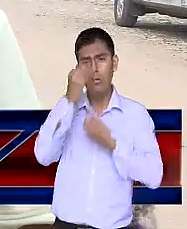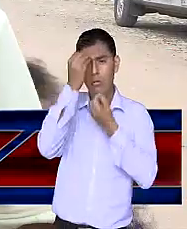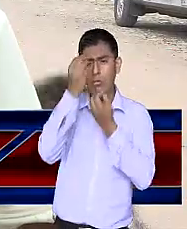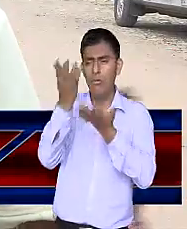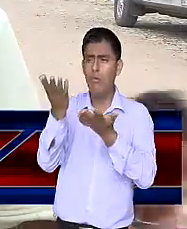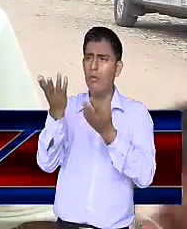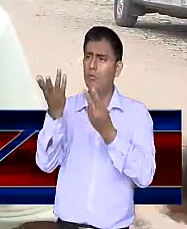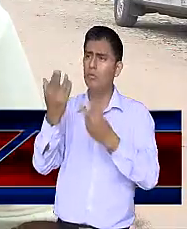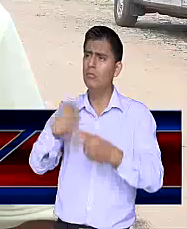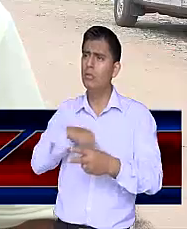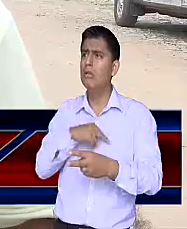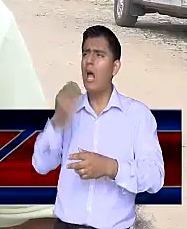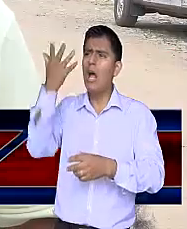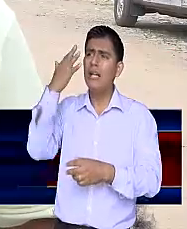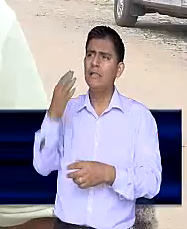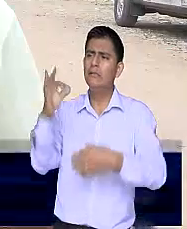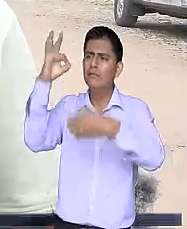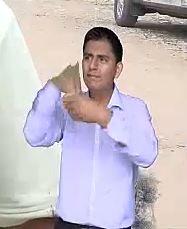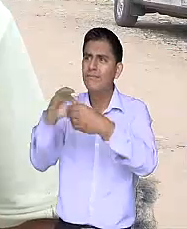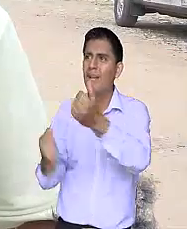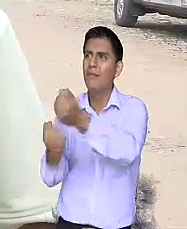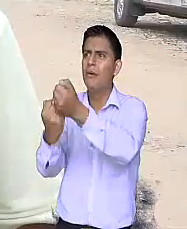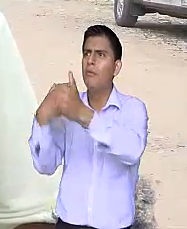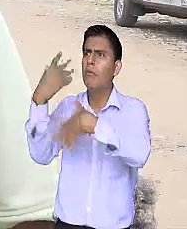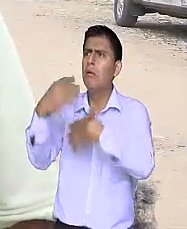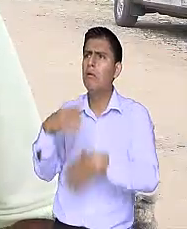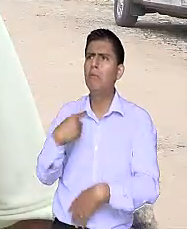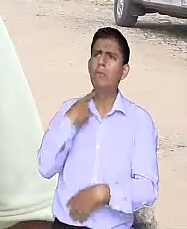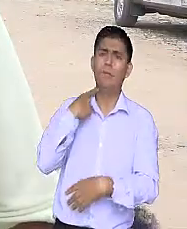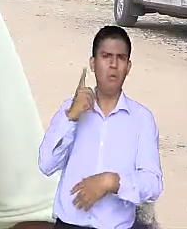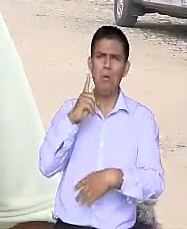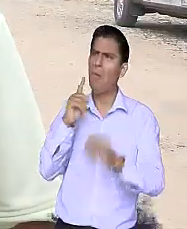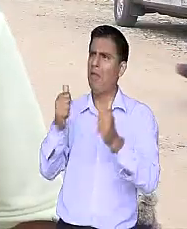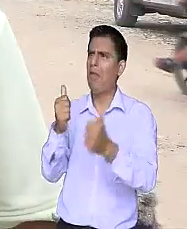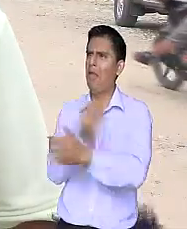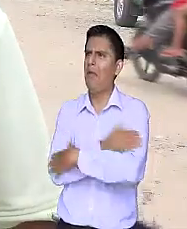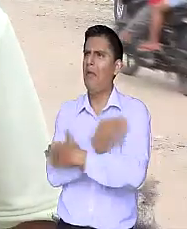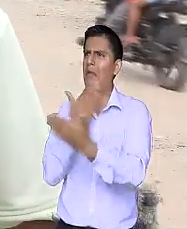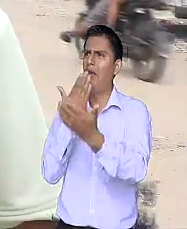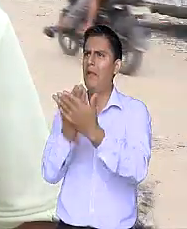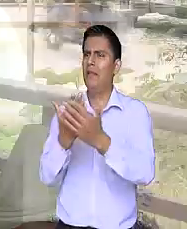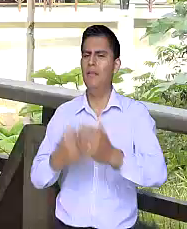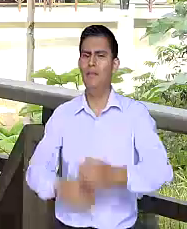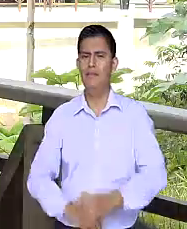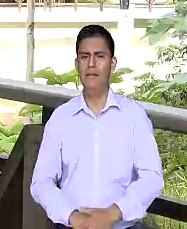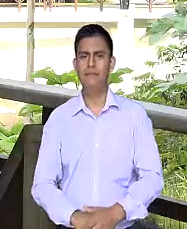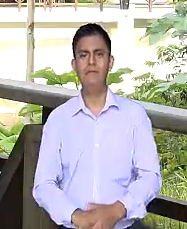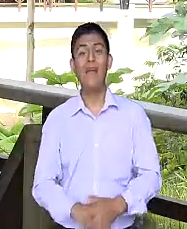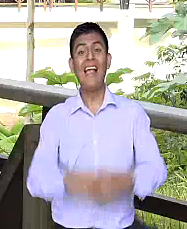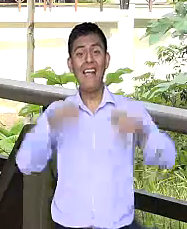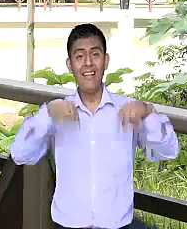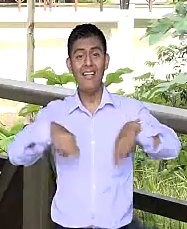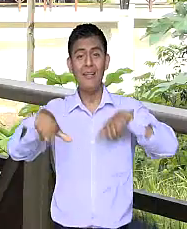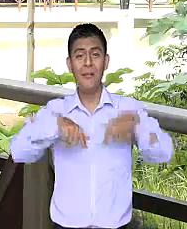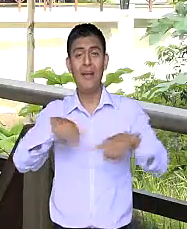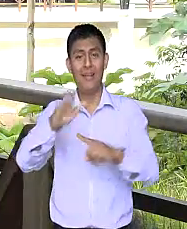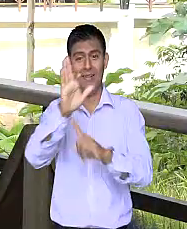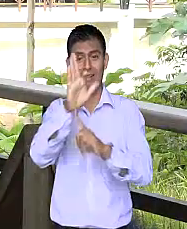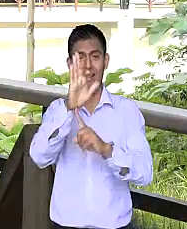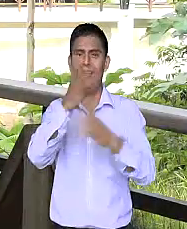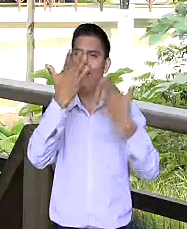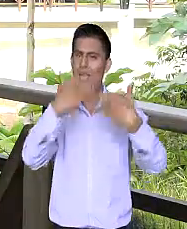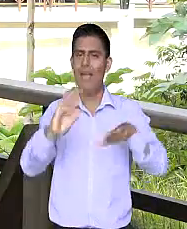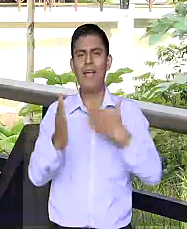que nosotros no nos hemos equivocado en elegir a nuestras autoridades, porque es un colectivo muy bueno que están trabajando. Nos despedimos desde el